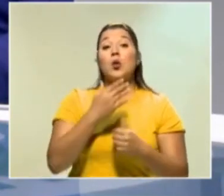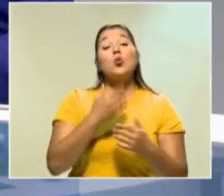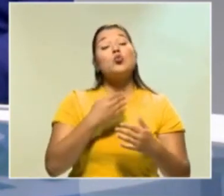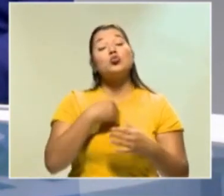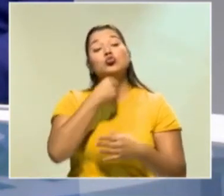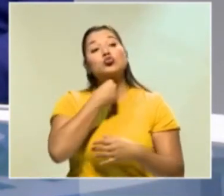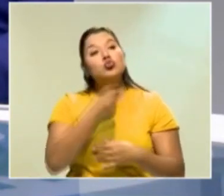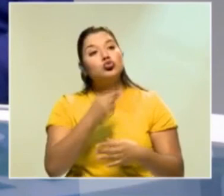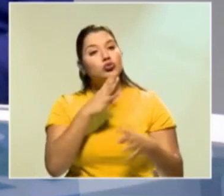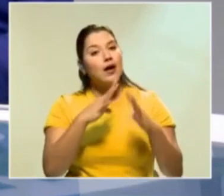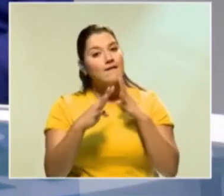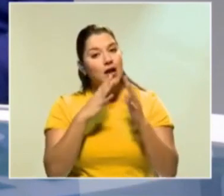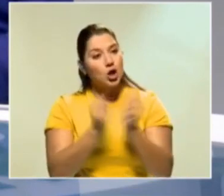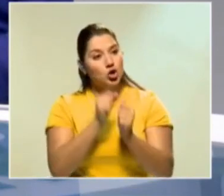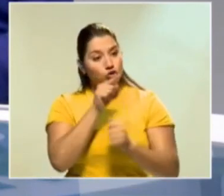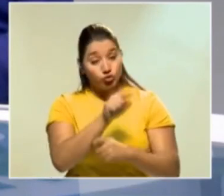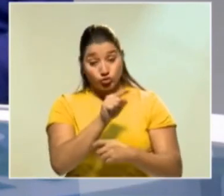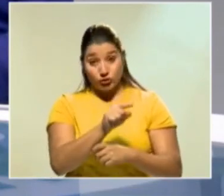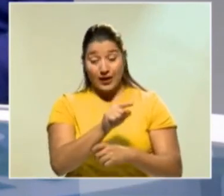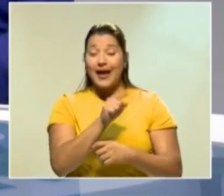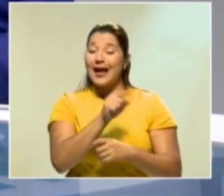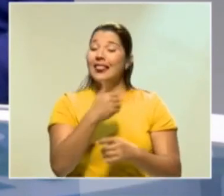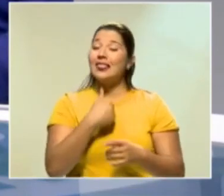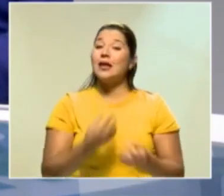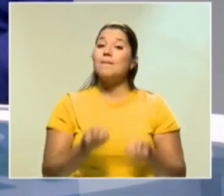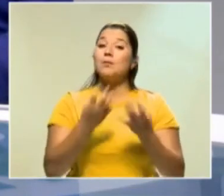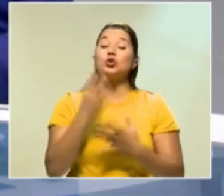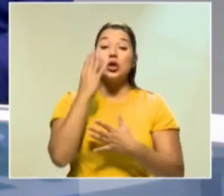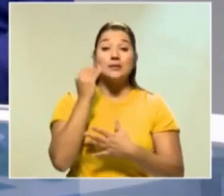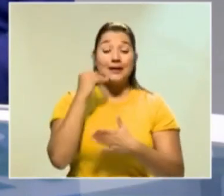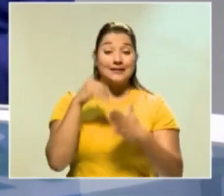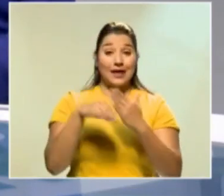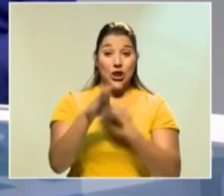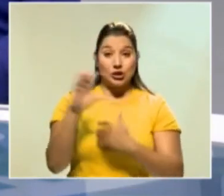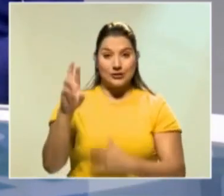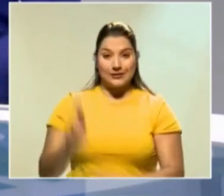don Enrique Castillo, uno de los diplomáticos con más trayectoria en el país.